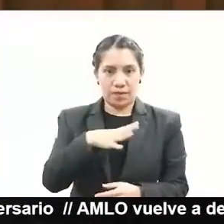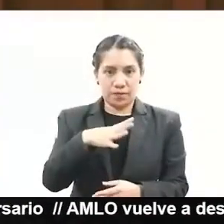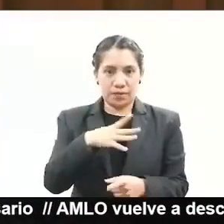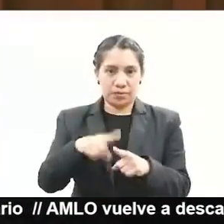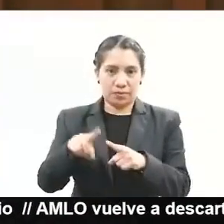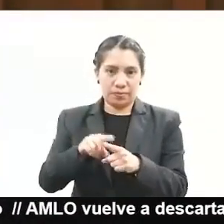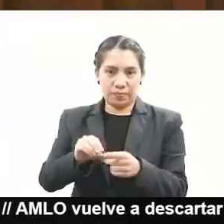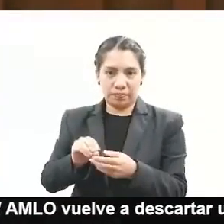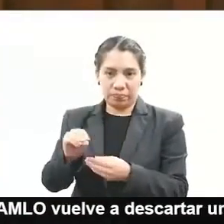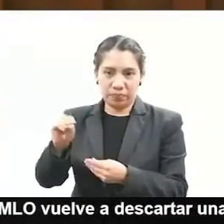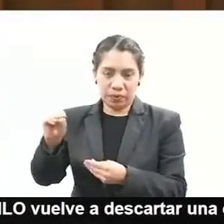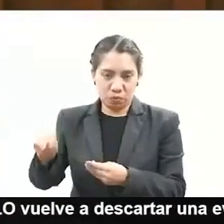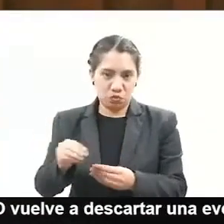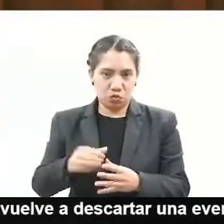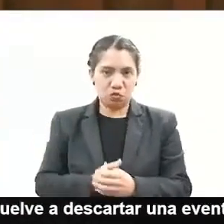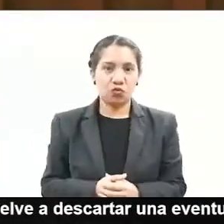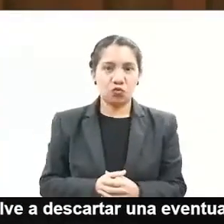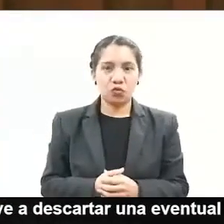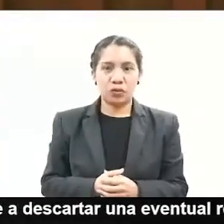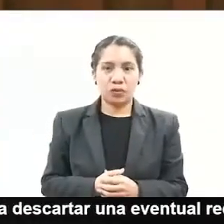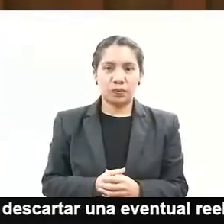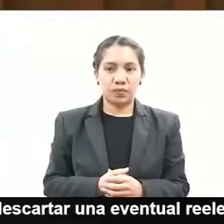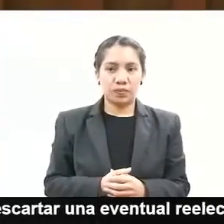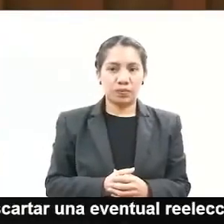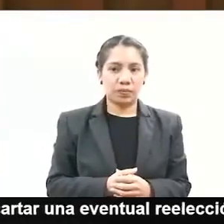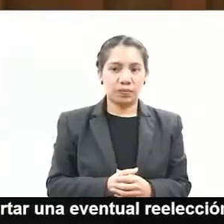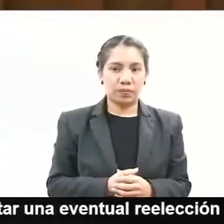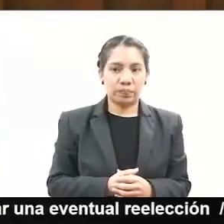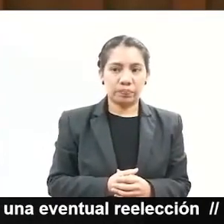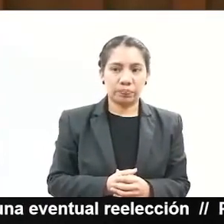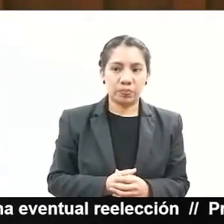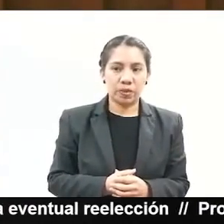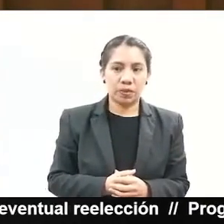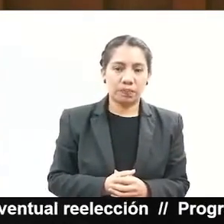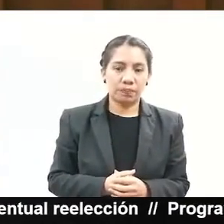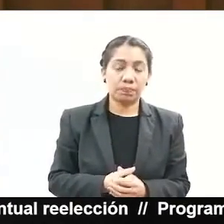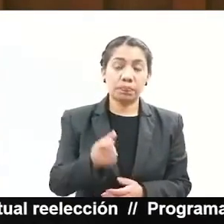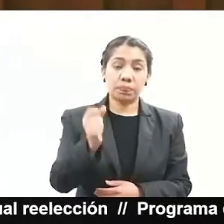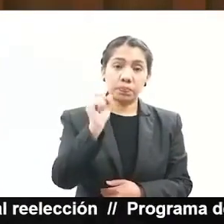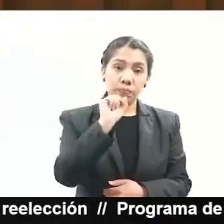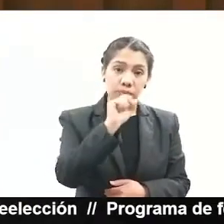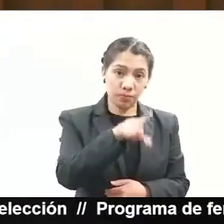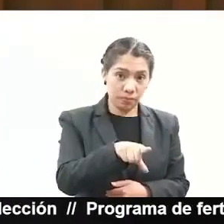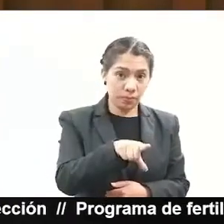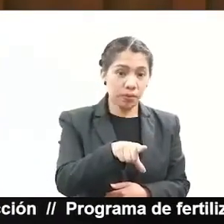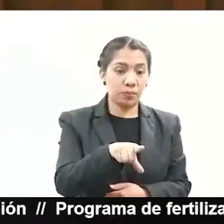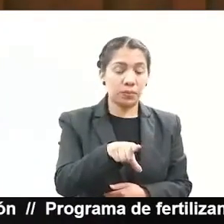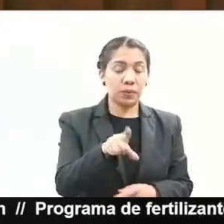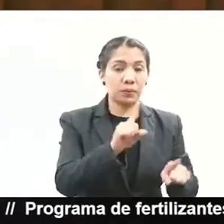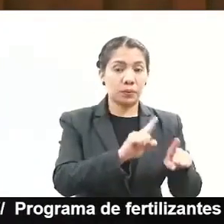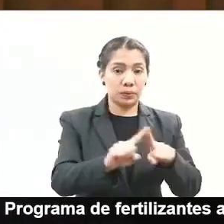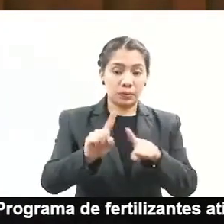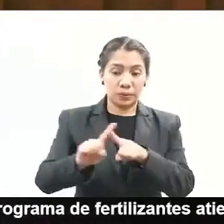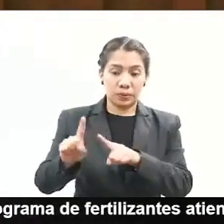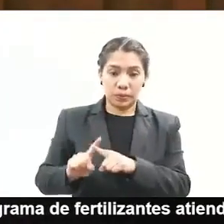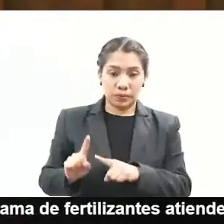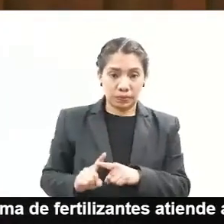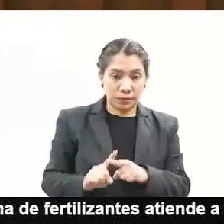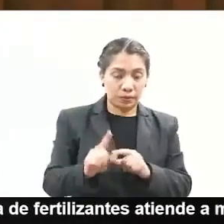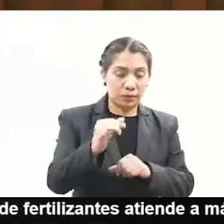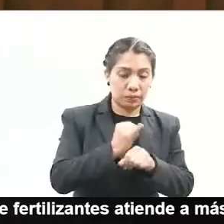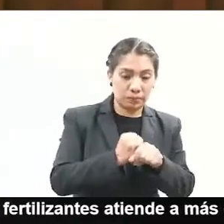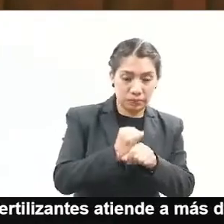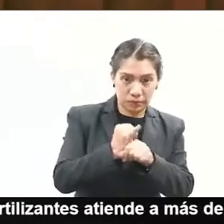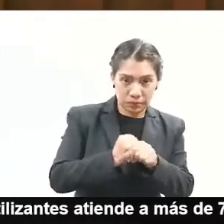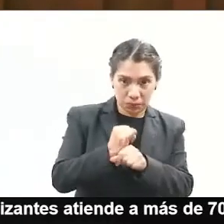También en este tiempo contamos, uno de los puntos clave para avanzar en investigaciones sobre desaparición forzada es cómo